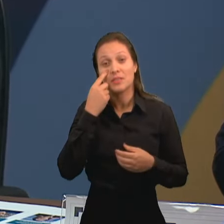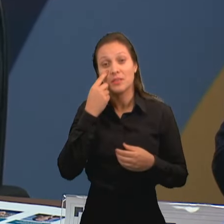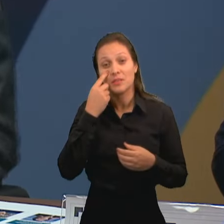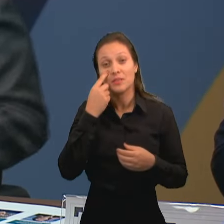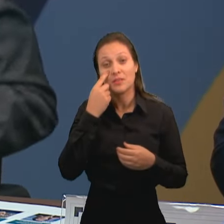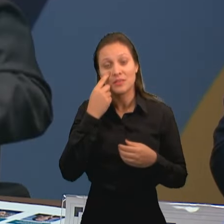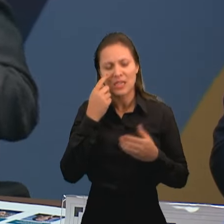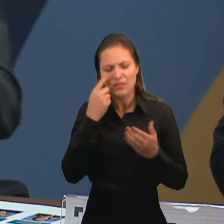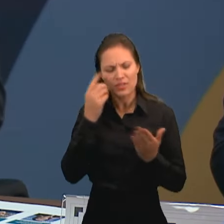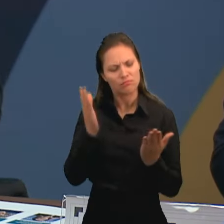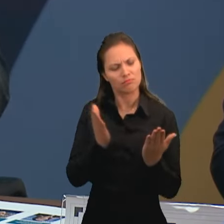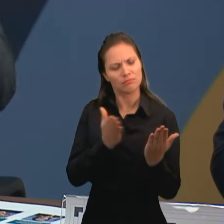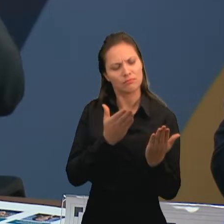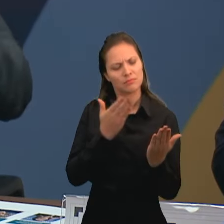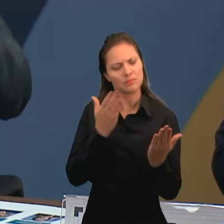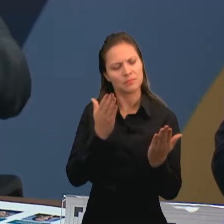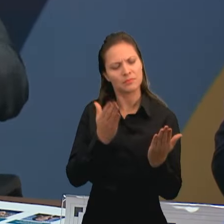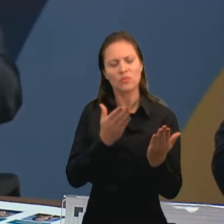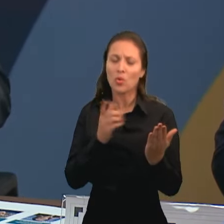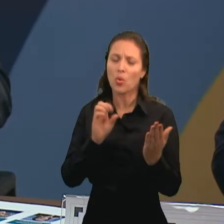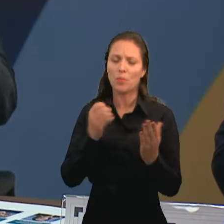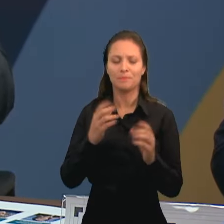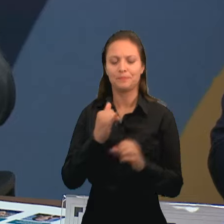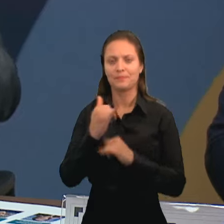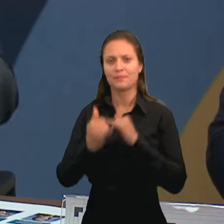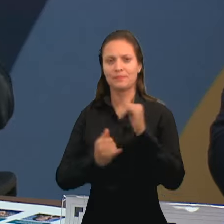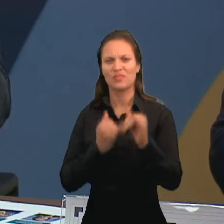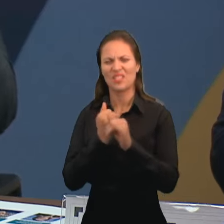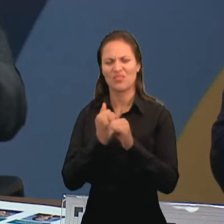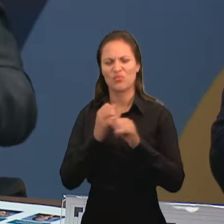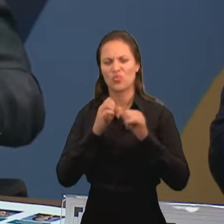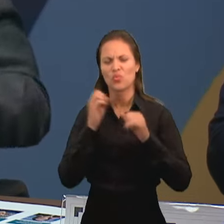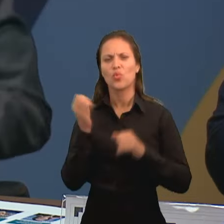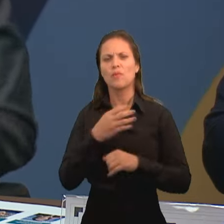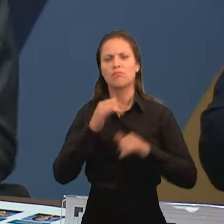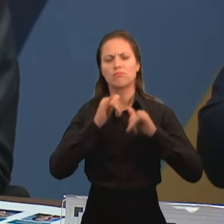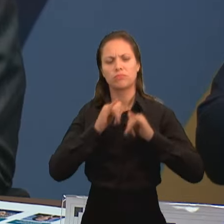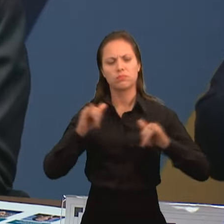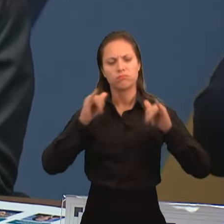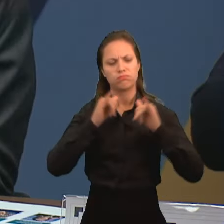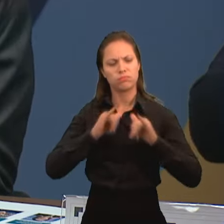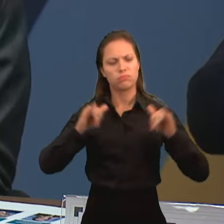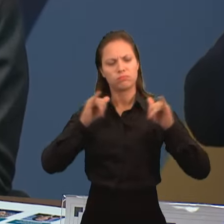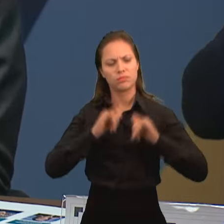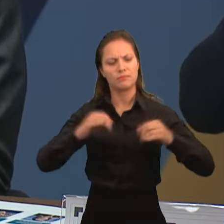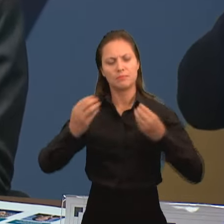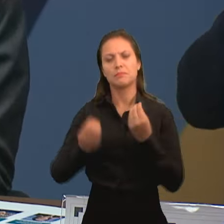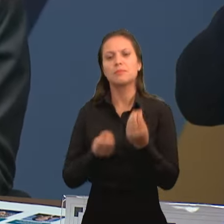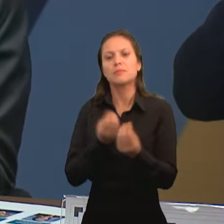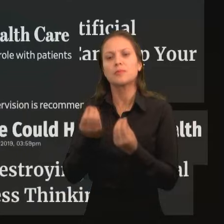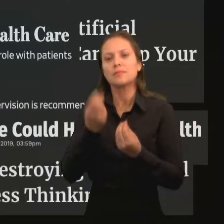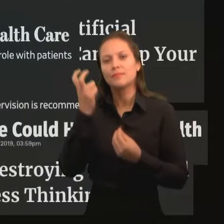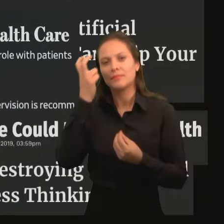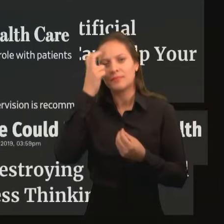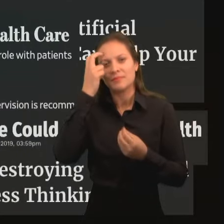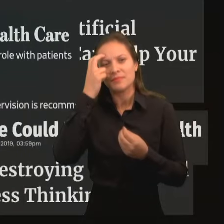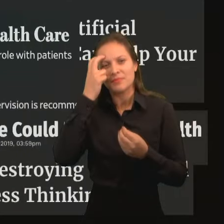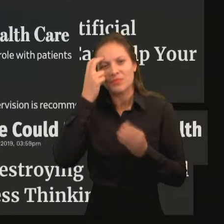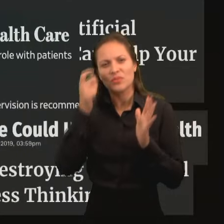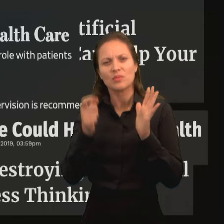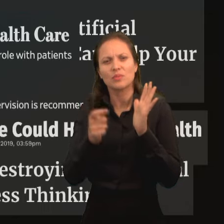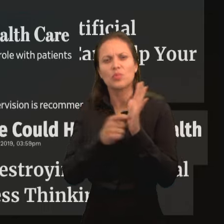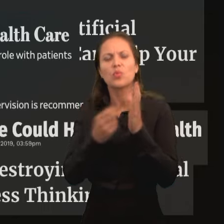vez que abrimos el diario o buscamos internet, hay un nuevo reportaje sobre la